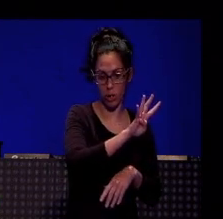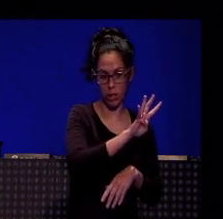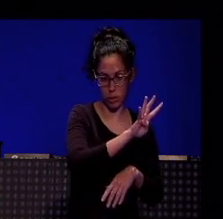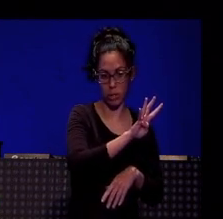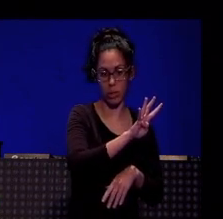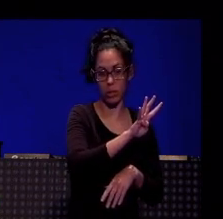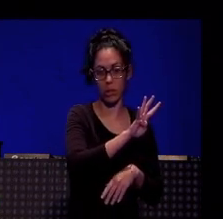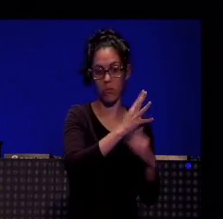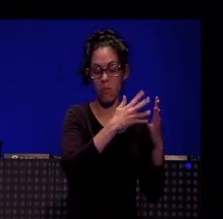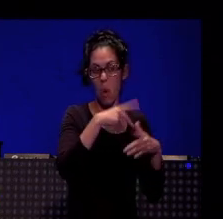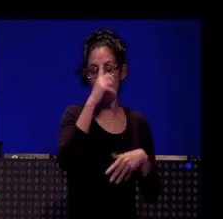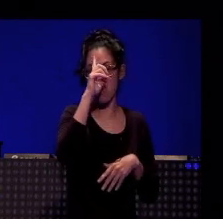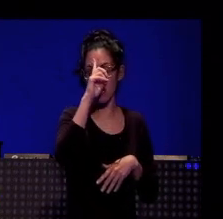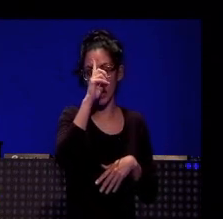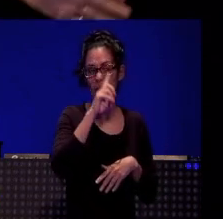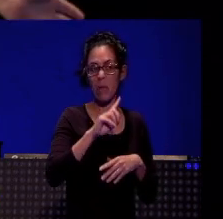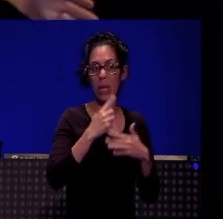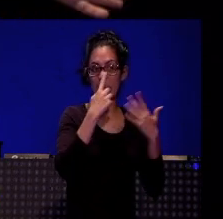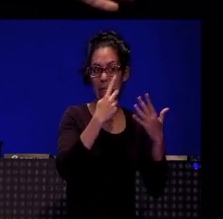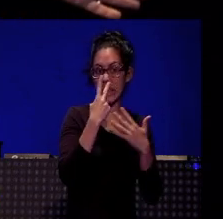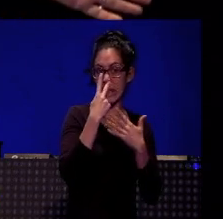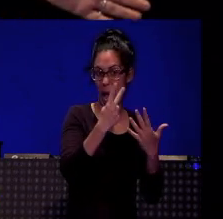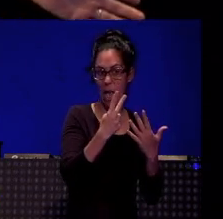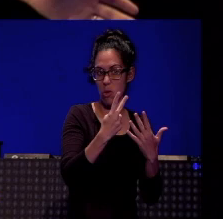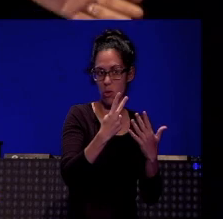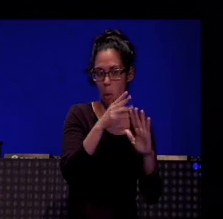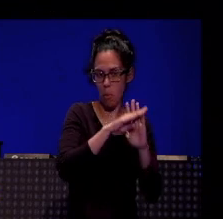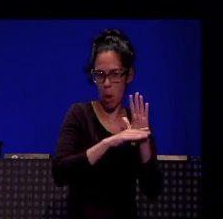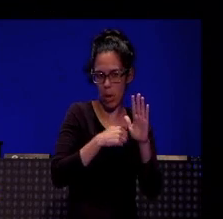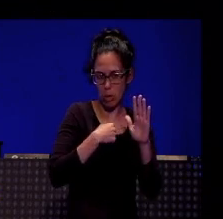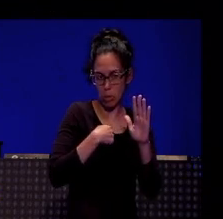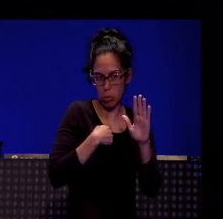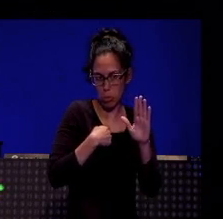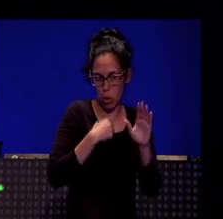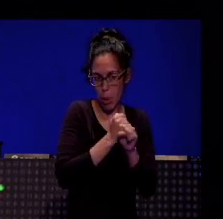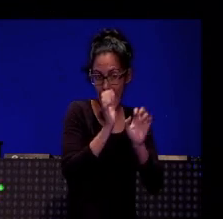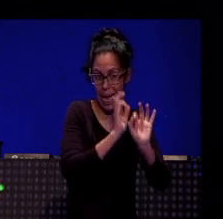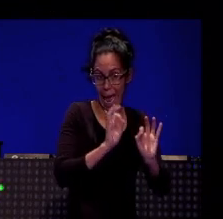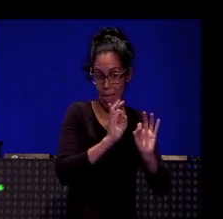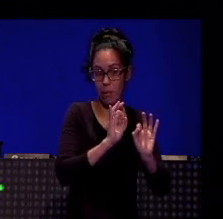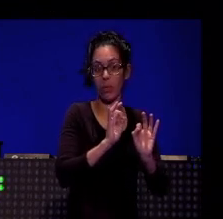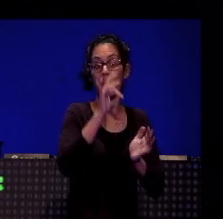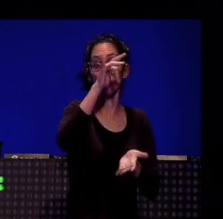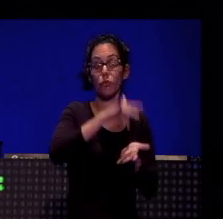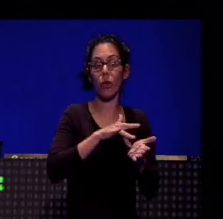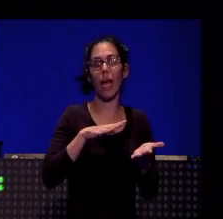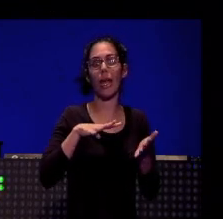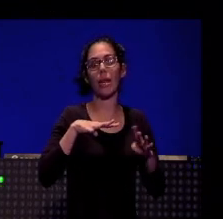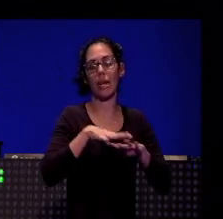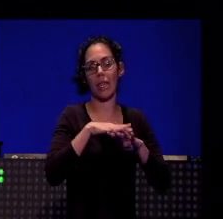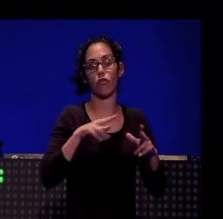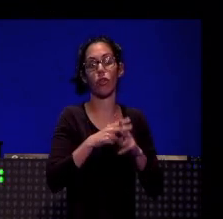último pasaron como seis o siete años desde que yo no hacía un programa de televisión y en ese intervalo de tiempo es cuando las redes sociales